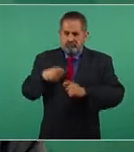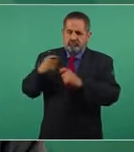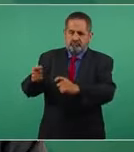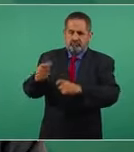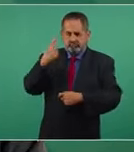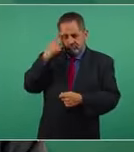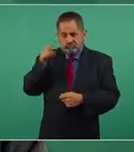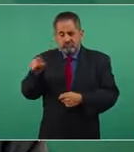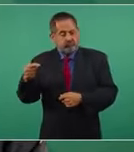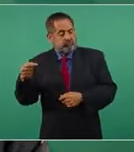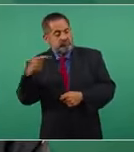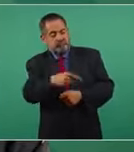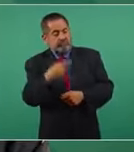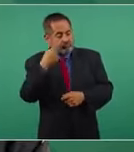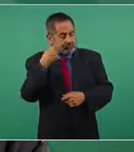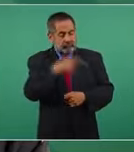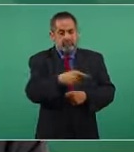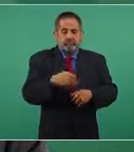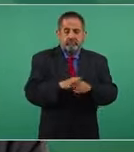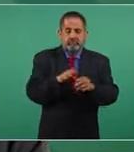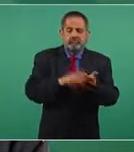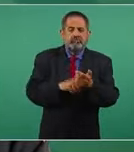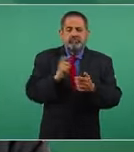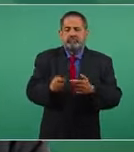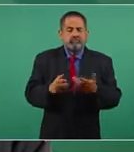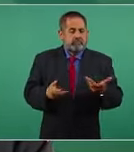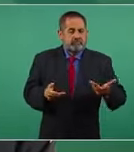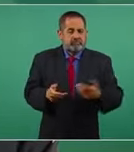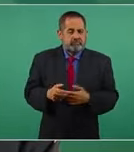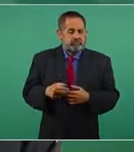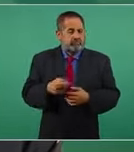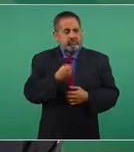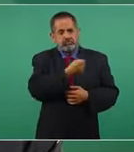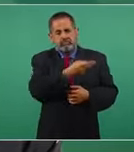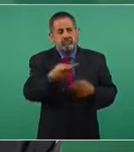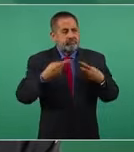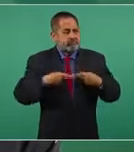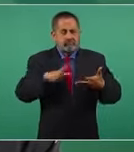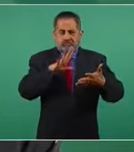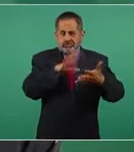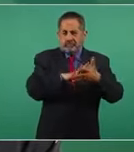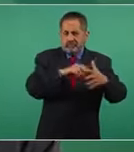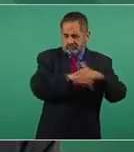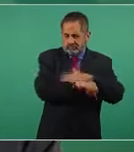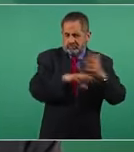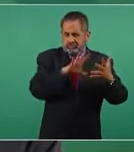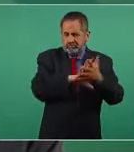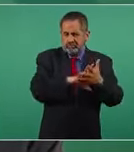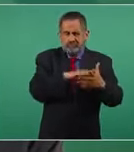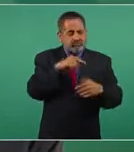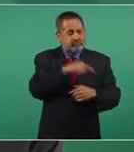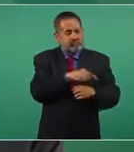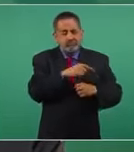se atienda el caso de presos que llevan